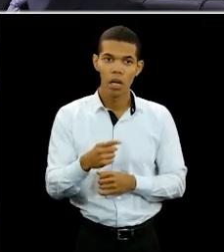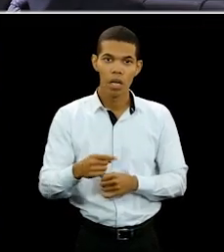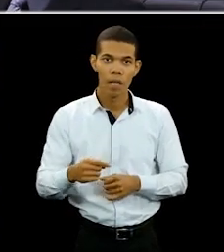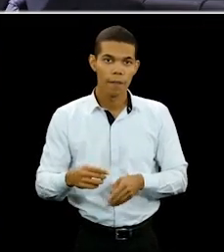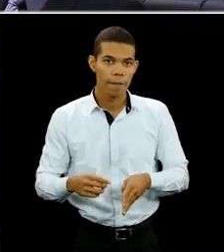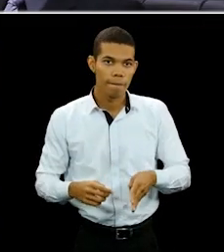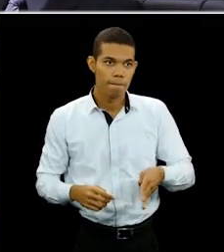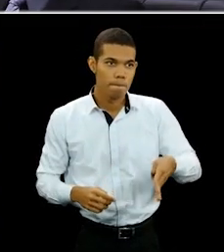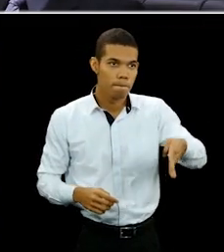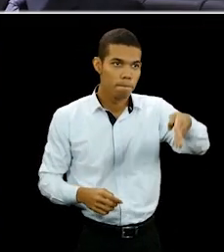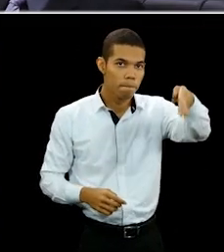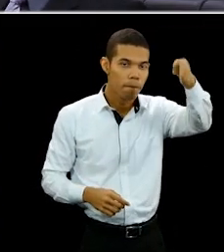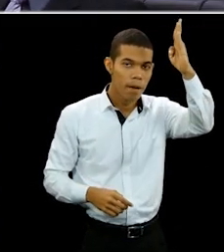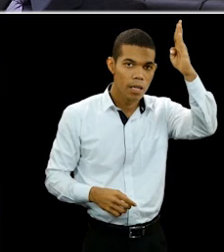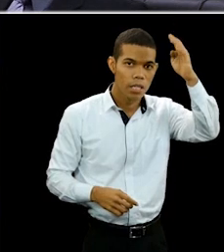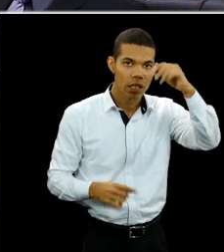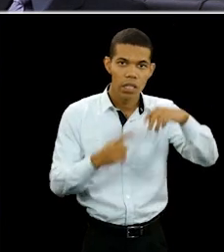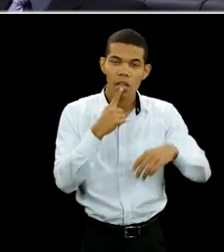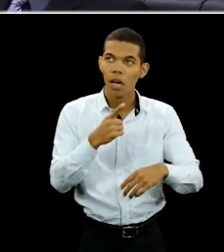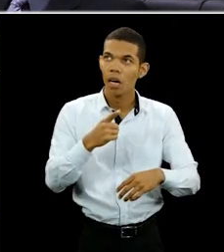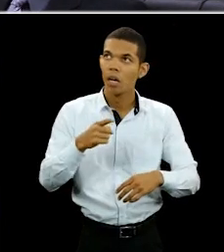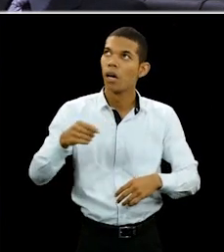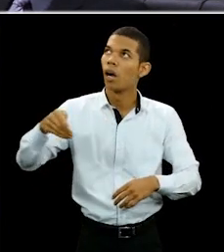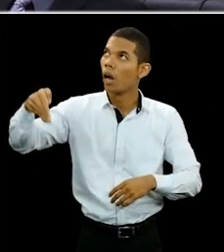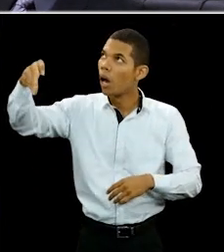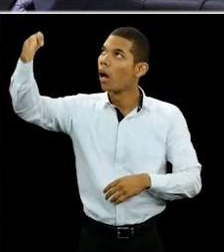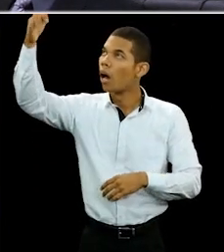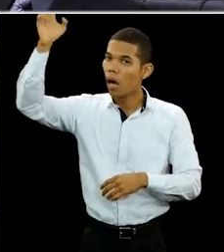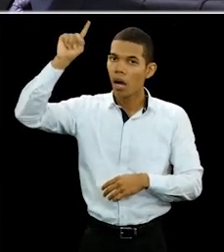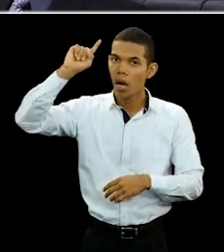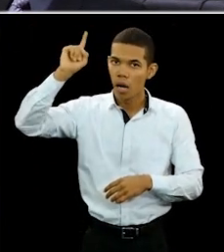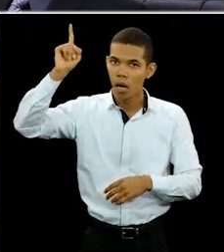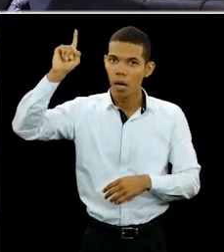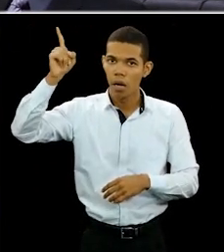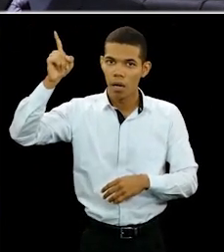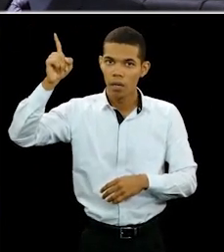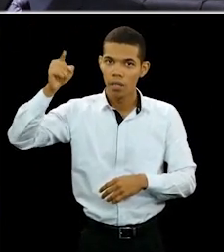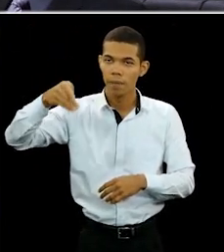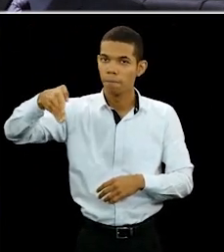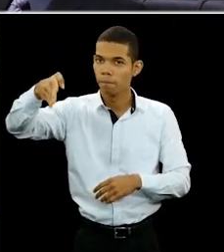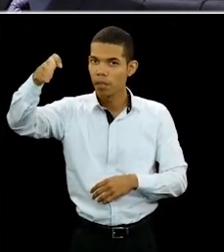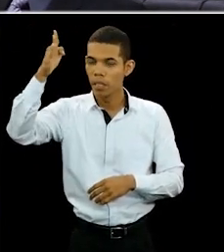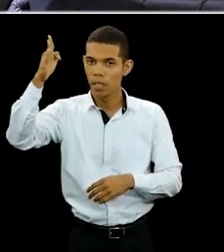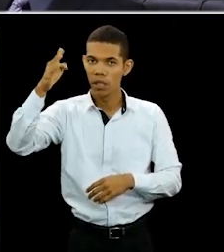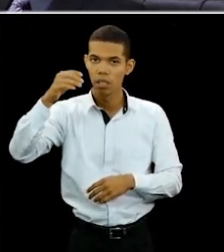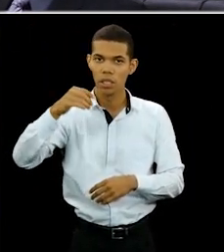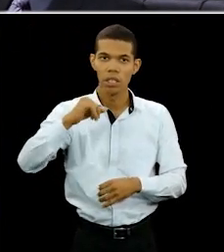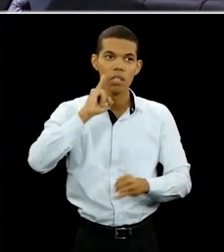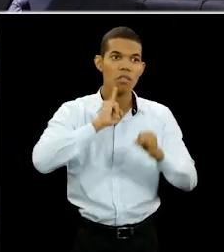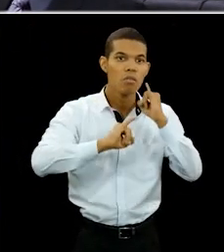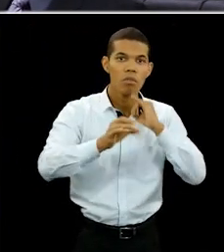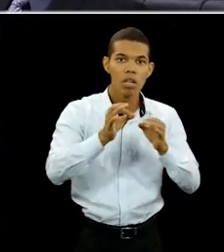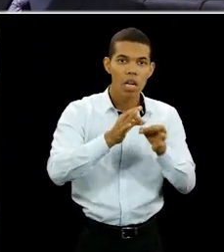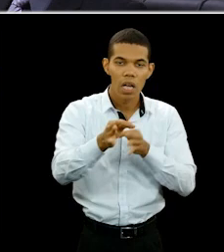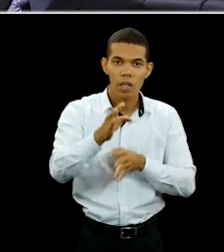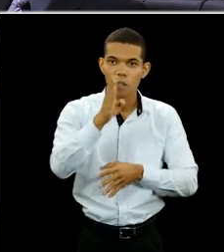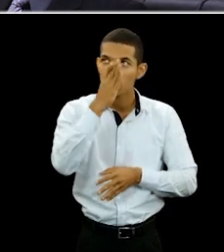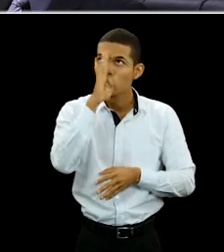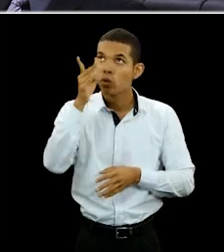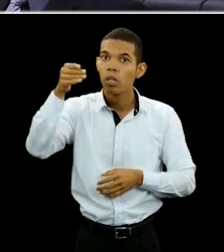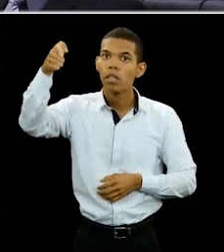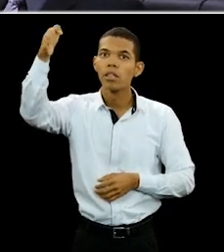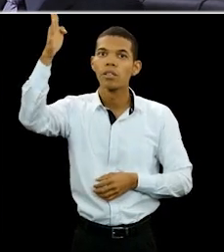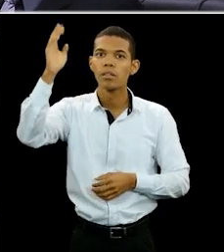pueblo de Israel dudando el mensaje pensando lo contrario pensando lo contrario y este no es el único ejemplo hay otros